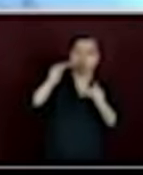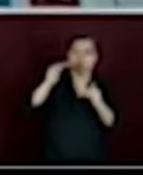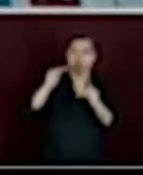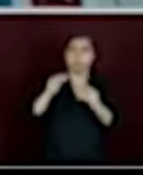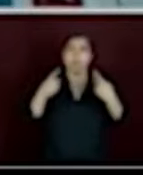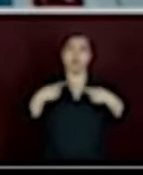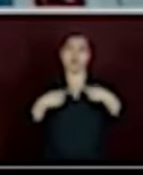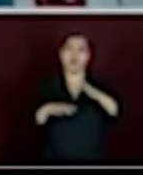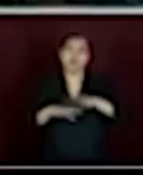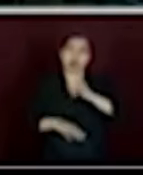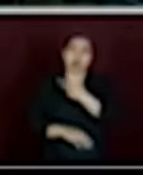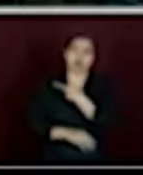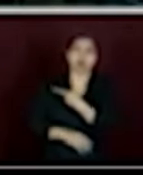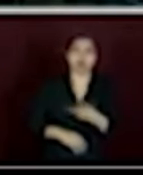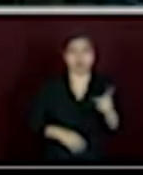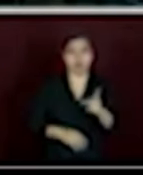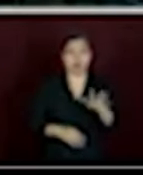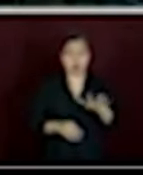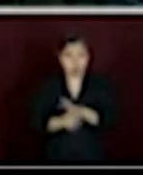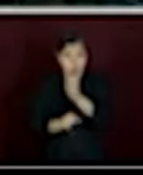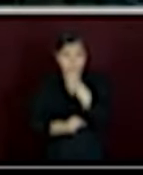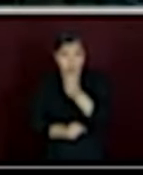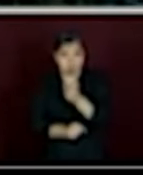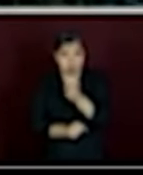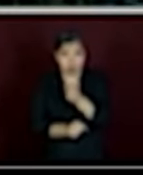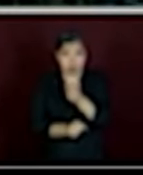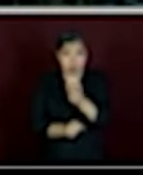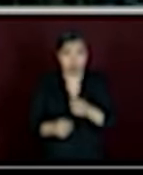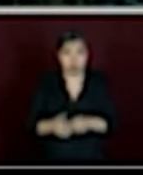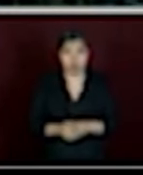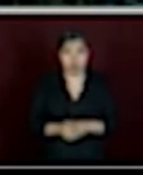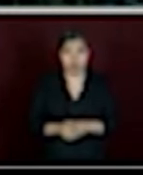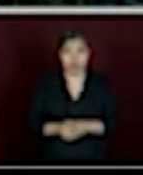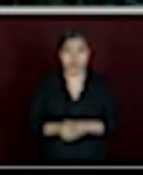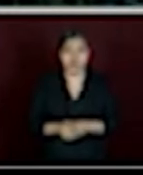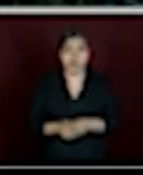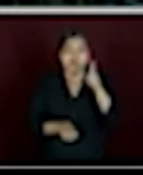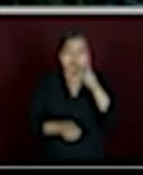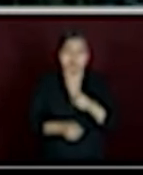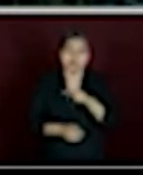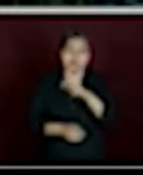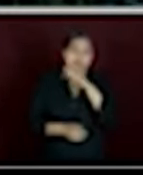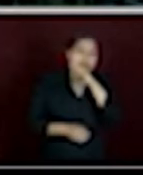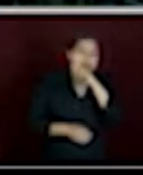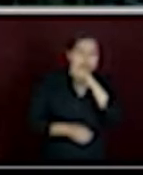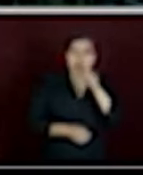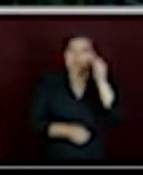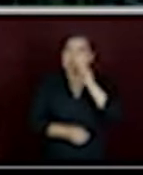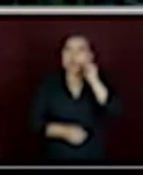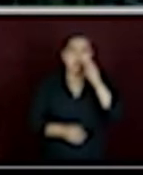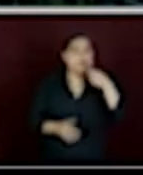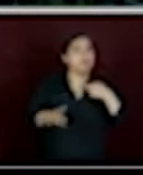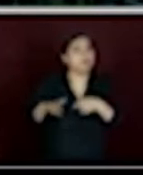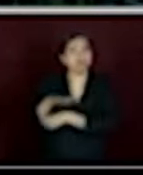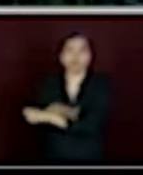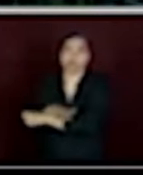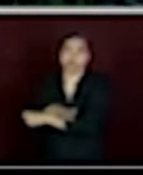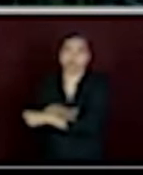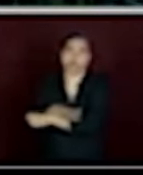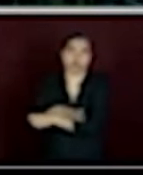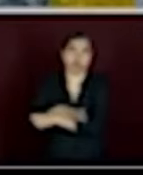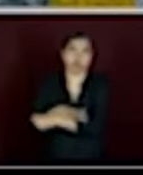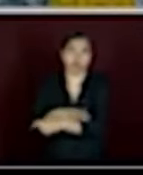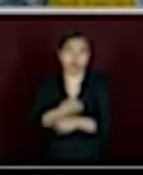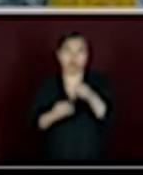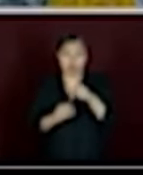que son o que tienen la posibilidad de o la opción de ir a votar, va a votar un gran número, Pepe, esta